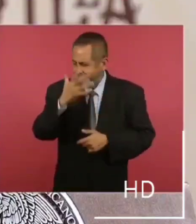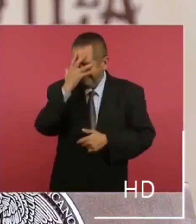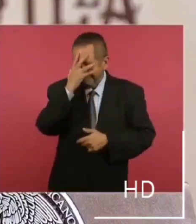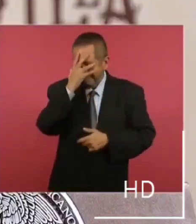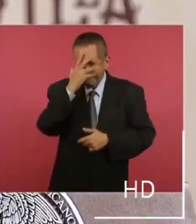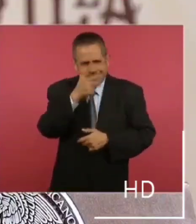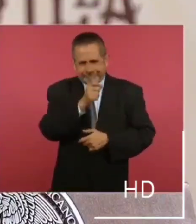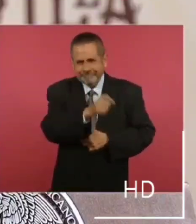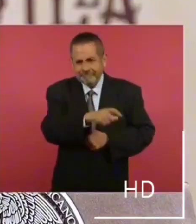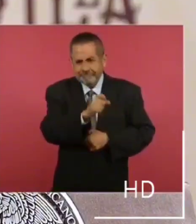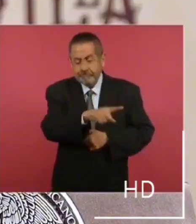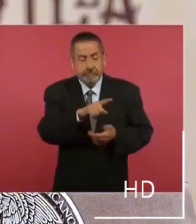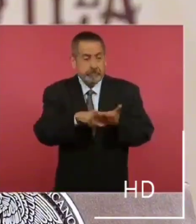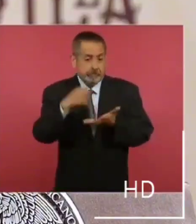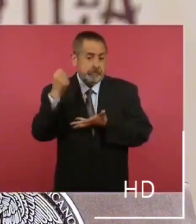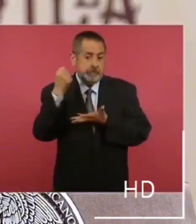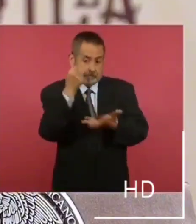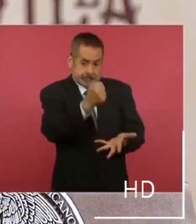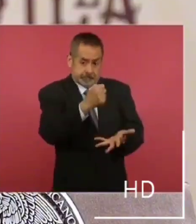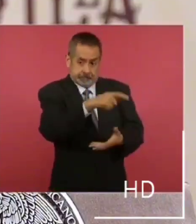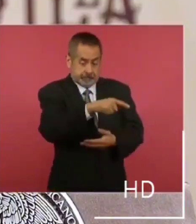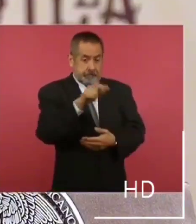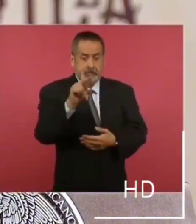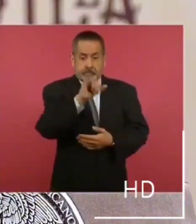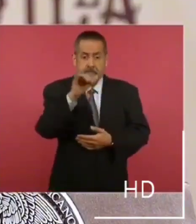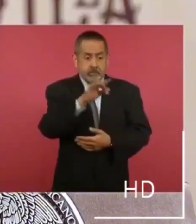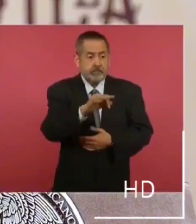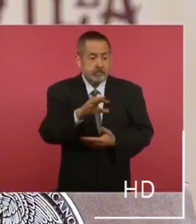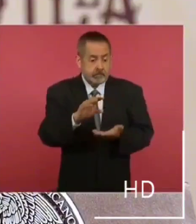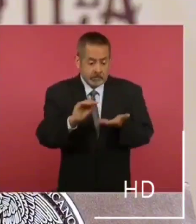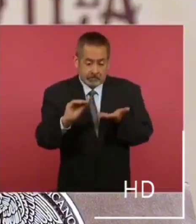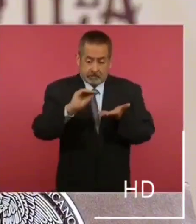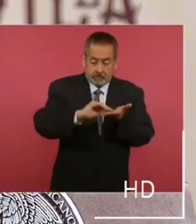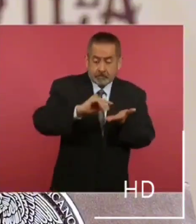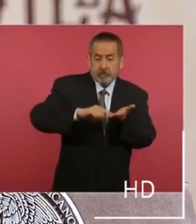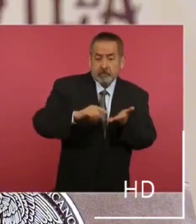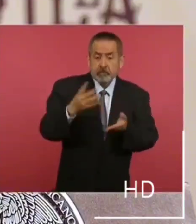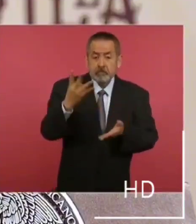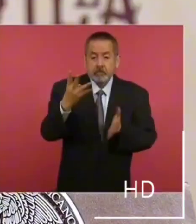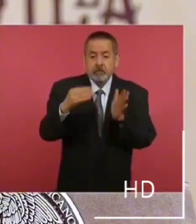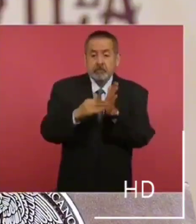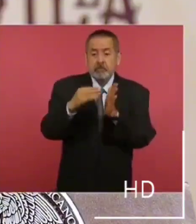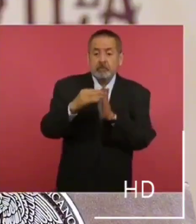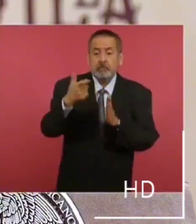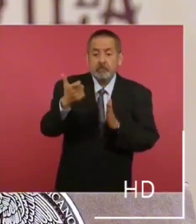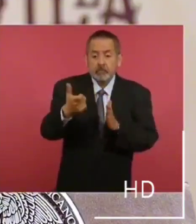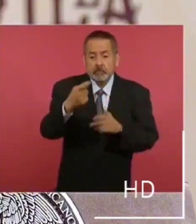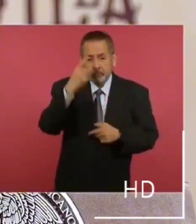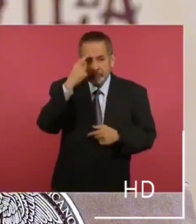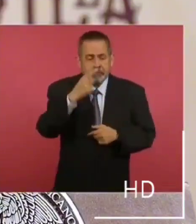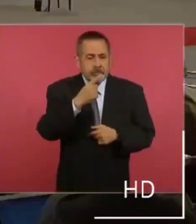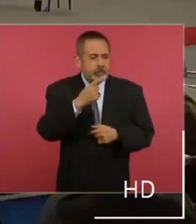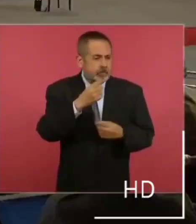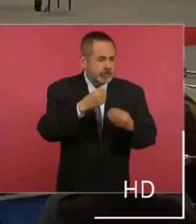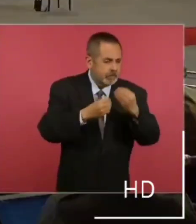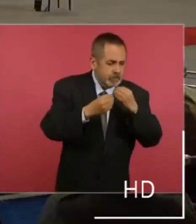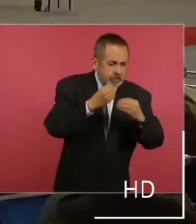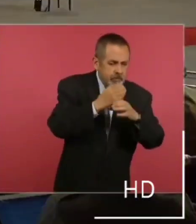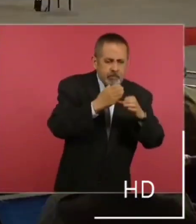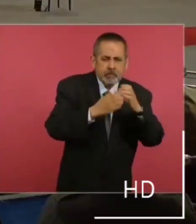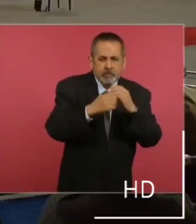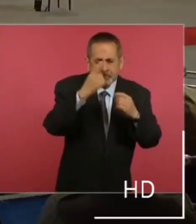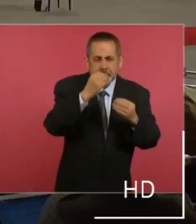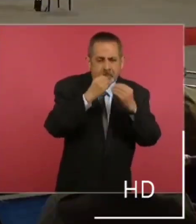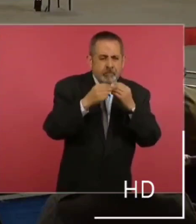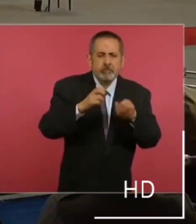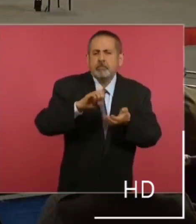mismo presupuesto del Poder Judicial se incluye una partida de 4 millones de pesos para utensilios en alimentación. Esto, por ejemplo,